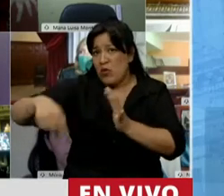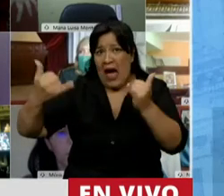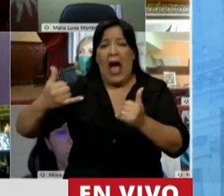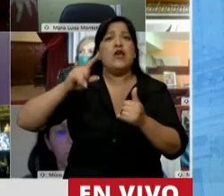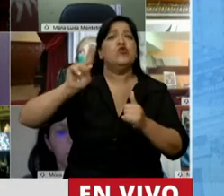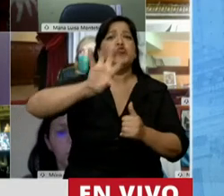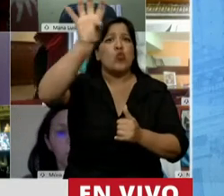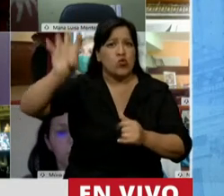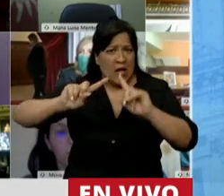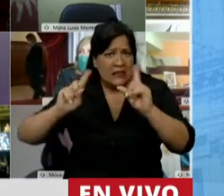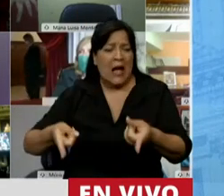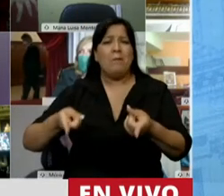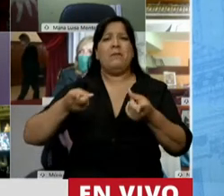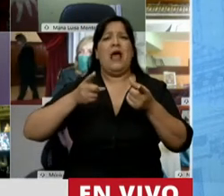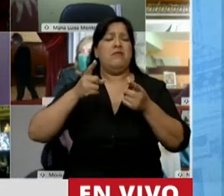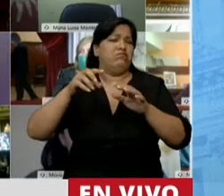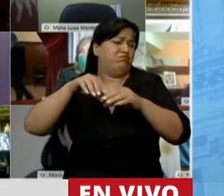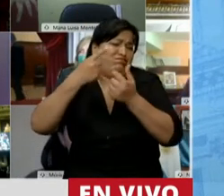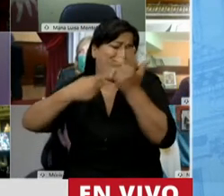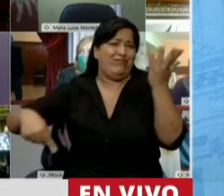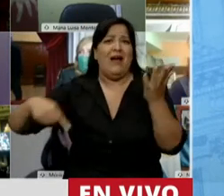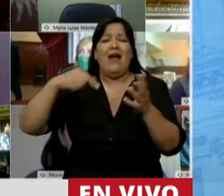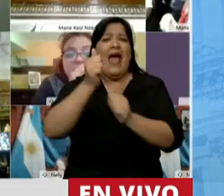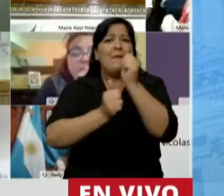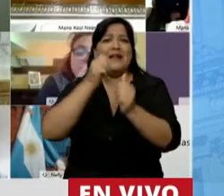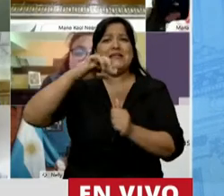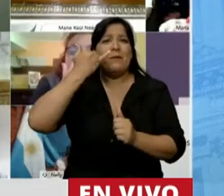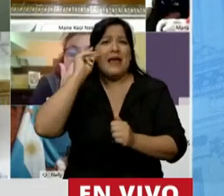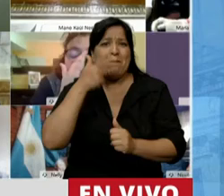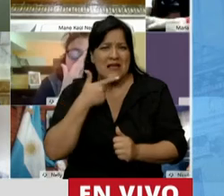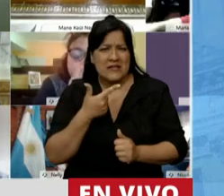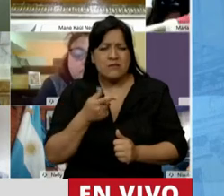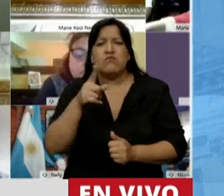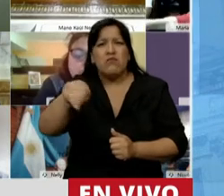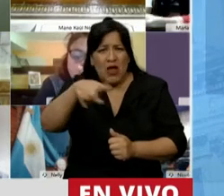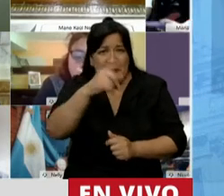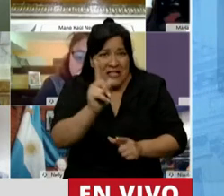una gran franja de titulares de las pymes. ¿Cómo lo van a pagar?